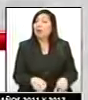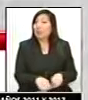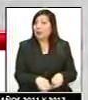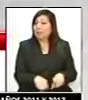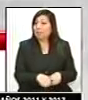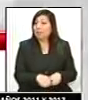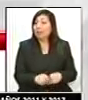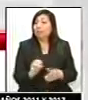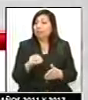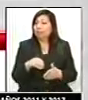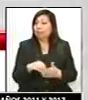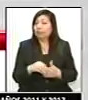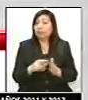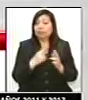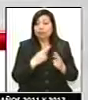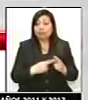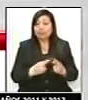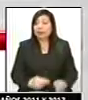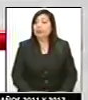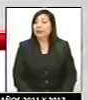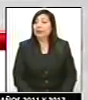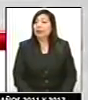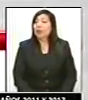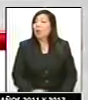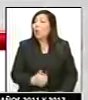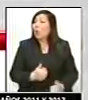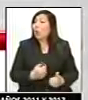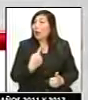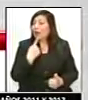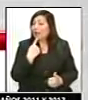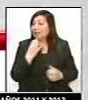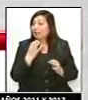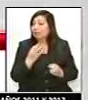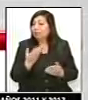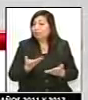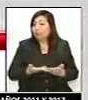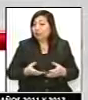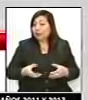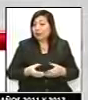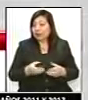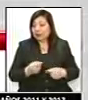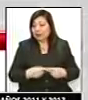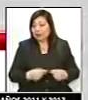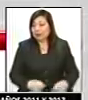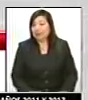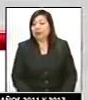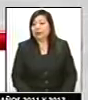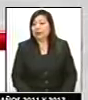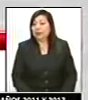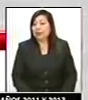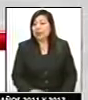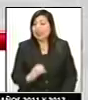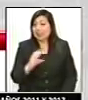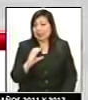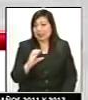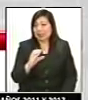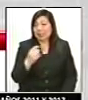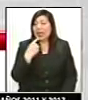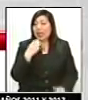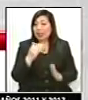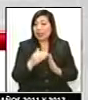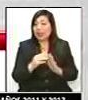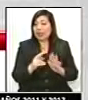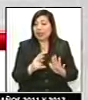funciones establecidas en el ROF del MINEM, con lo cual se habría acreditado la comisión de la infracción contenida en el literal C del